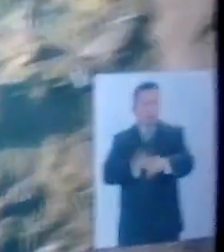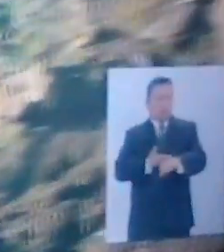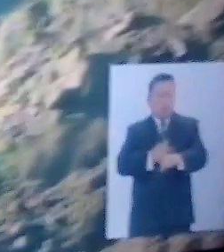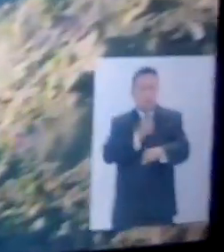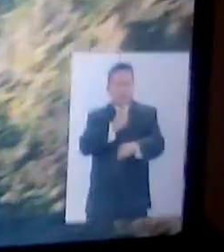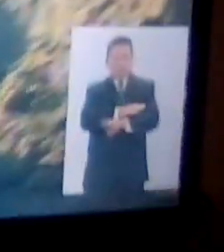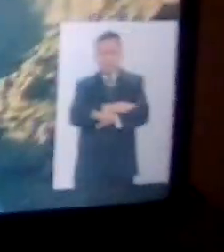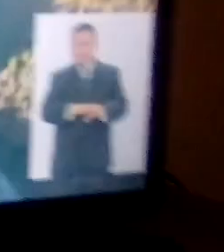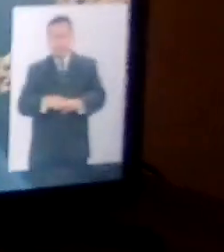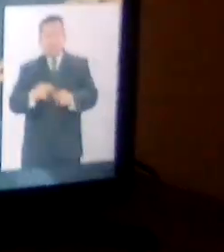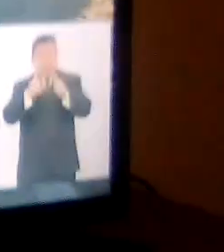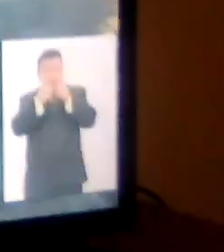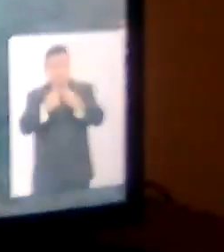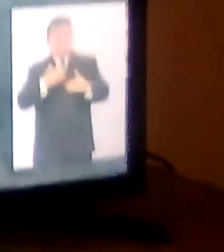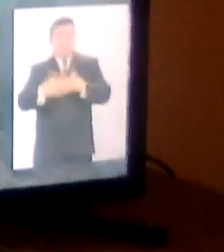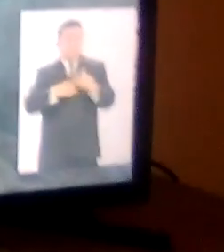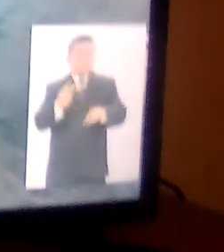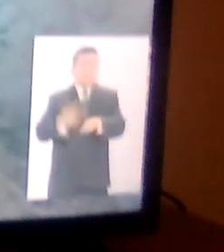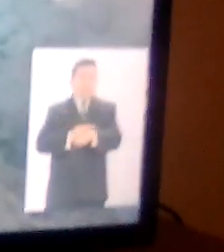atendidos sean lamentables.